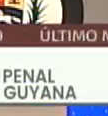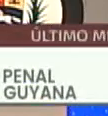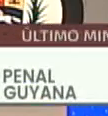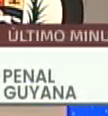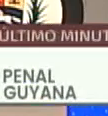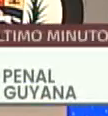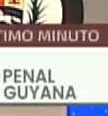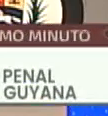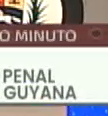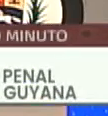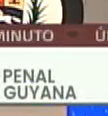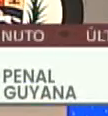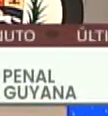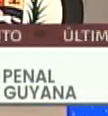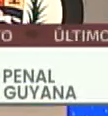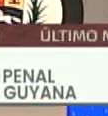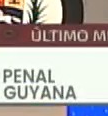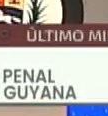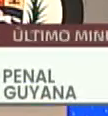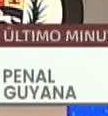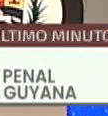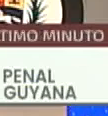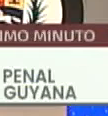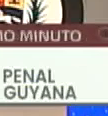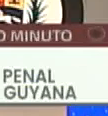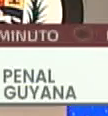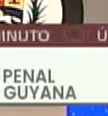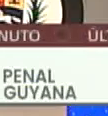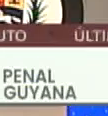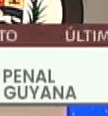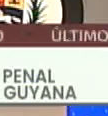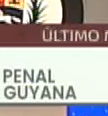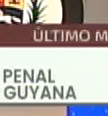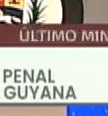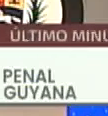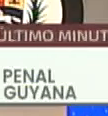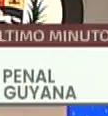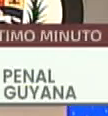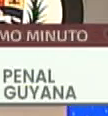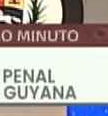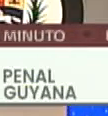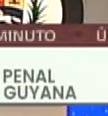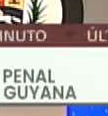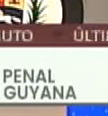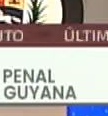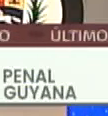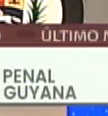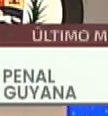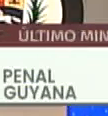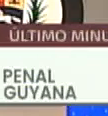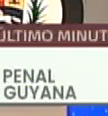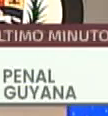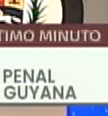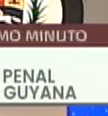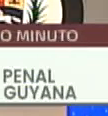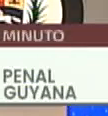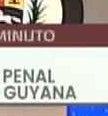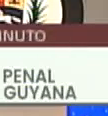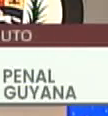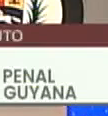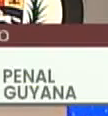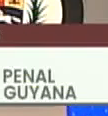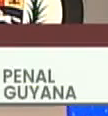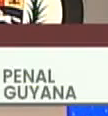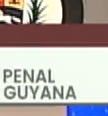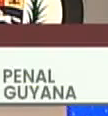recientemente en reunión con la Comisión Presidencial para la Defensa del Esequibo, que es realmente